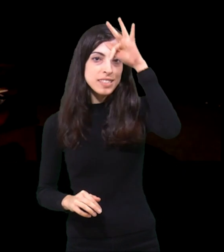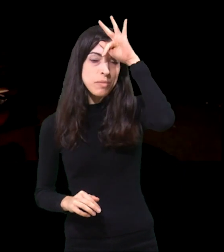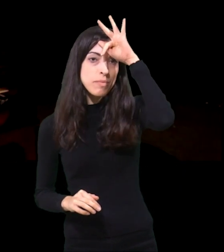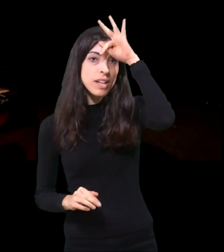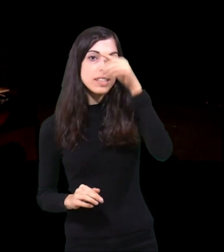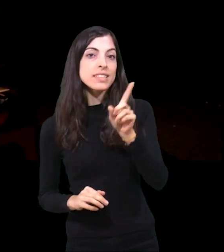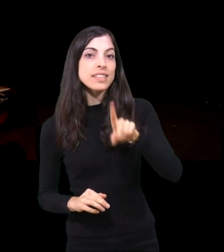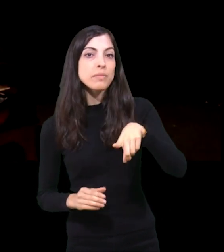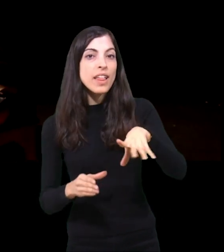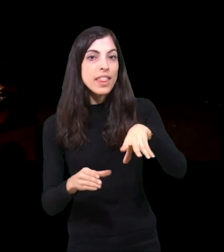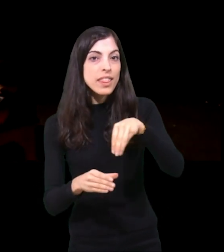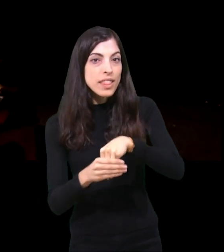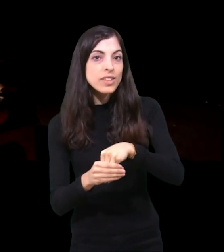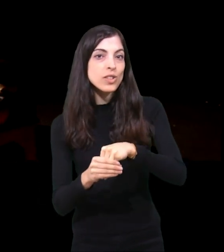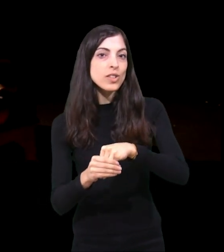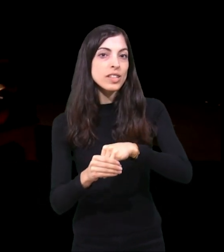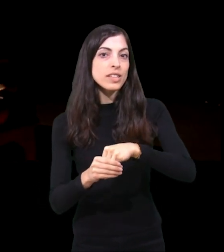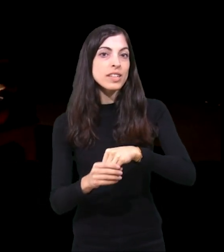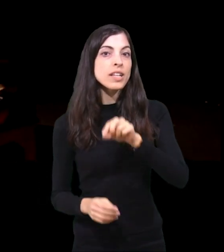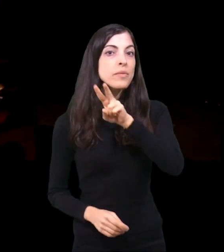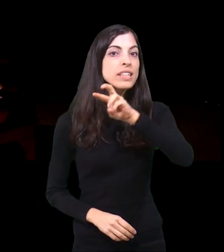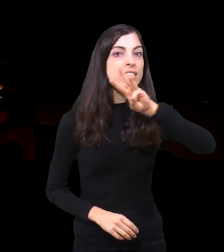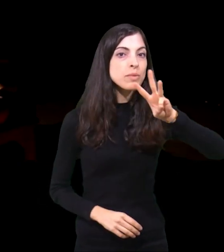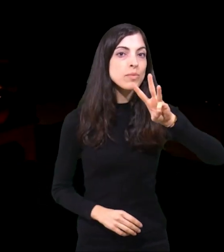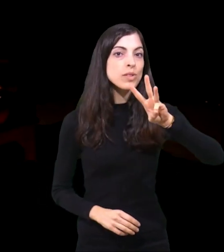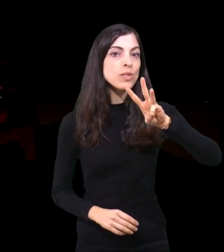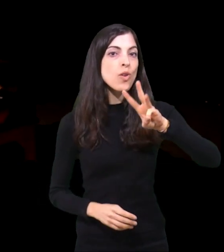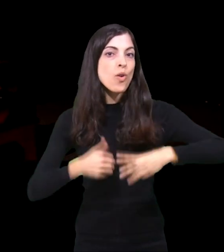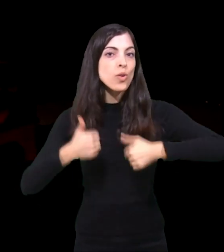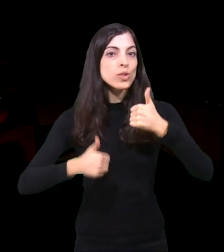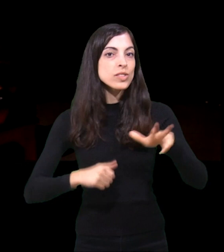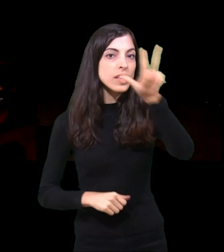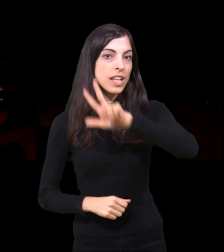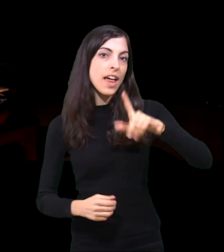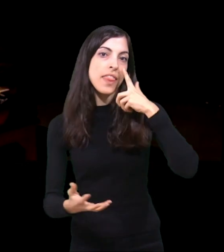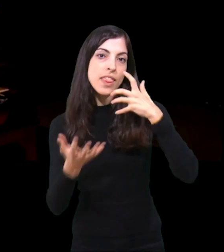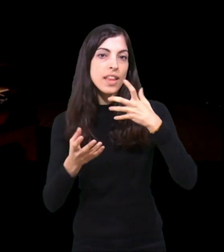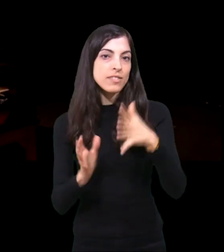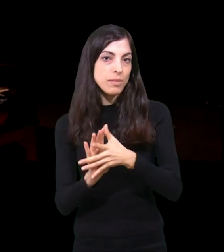y siempre enmarcado en el XXIII Concurso Nacional de Arte Flamenco.